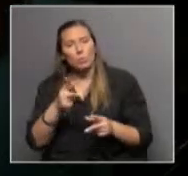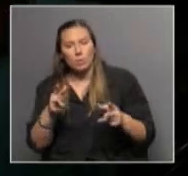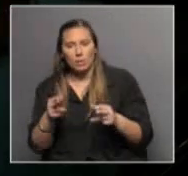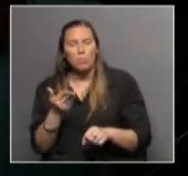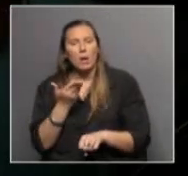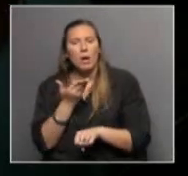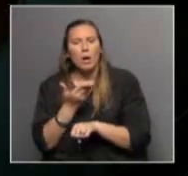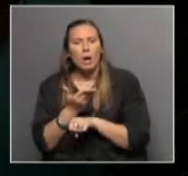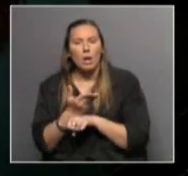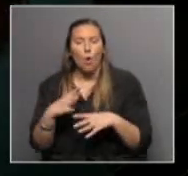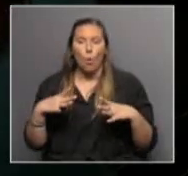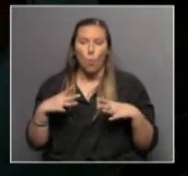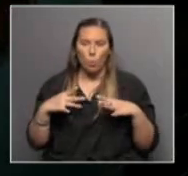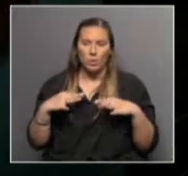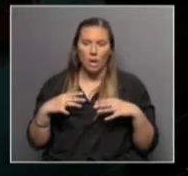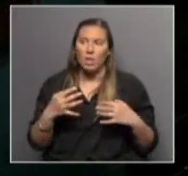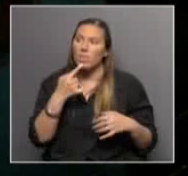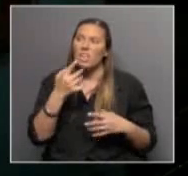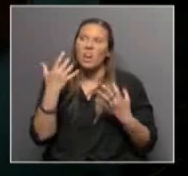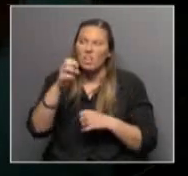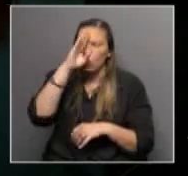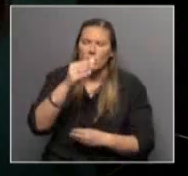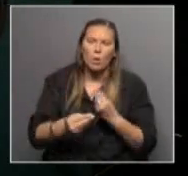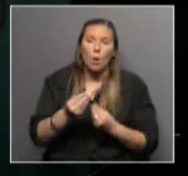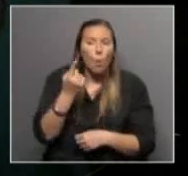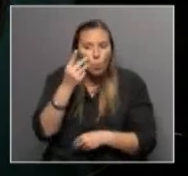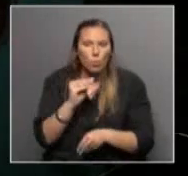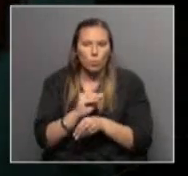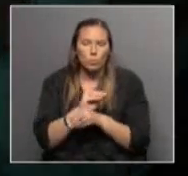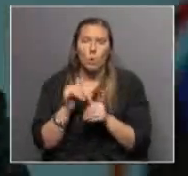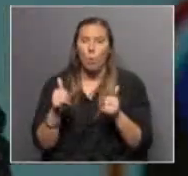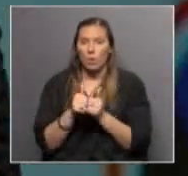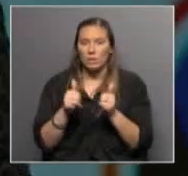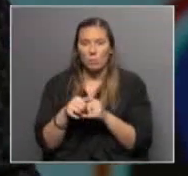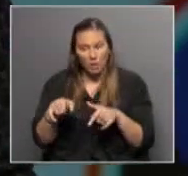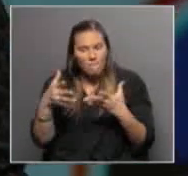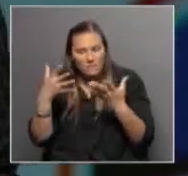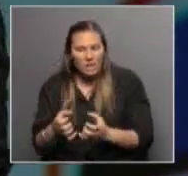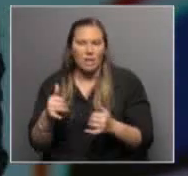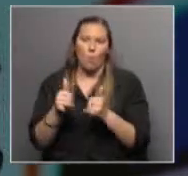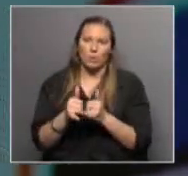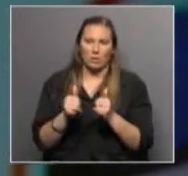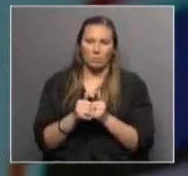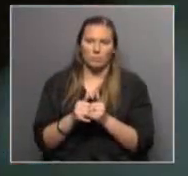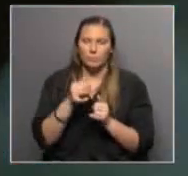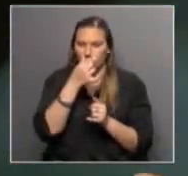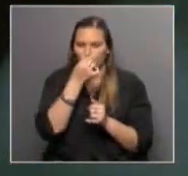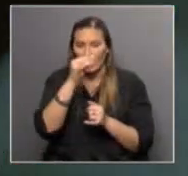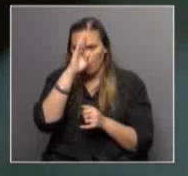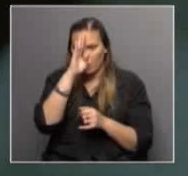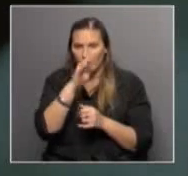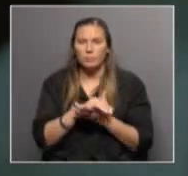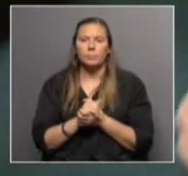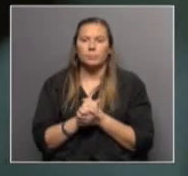los jubilados que pidieran que querían aprender uno de los cursos fue whatsapp porque ellos querían aprender a usar whatsapp como como